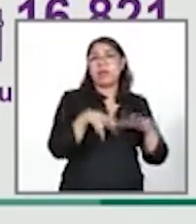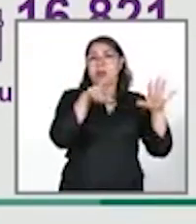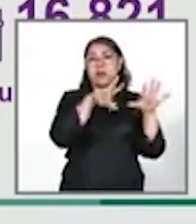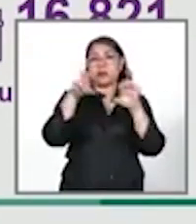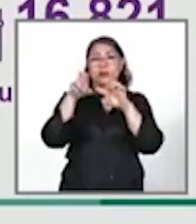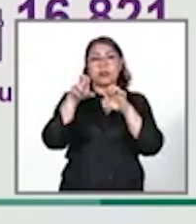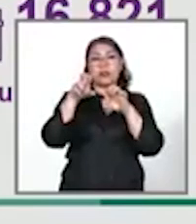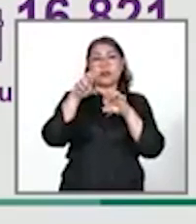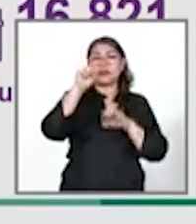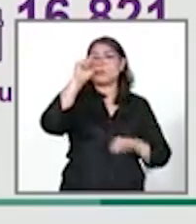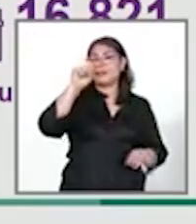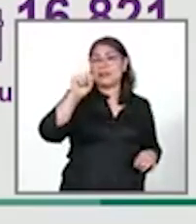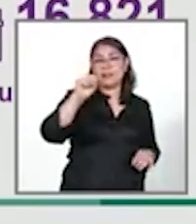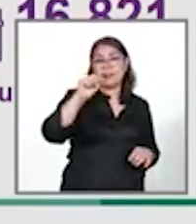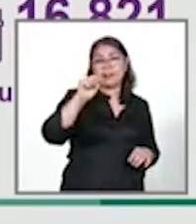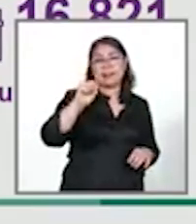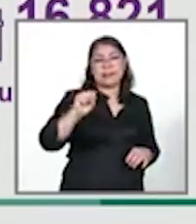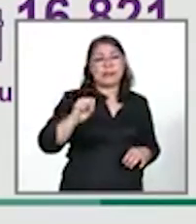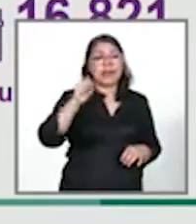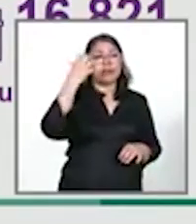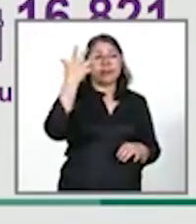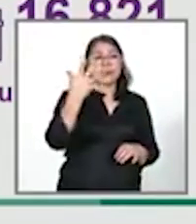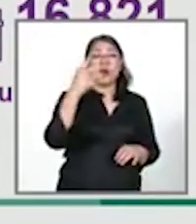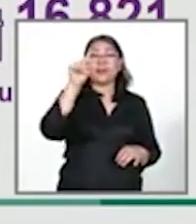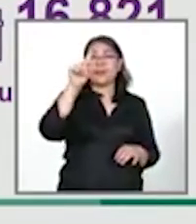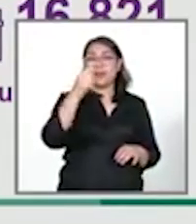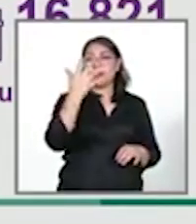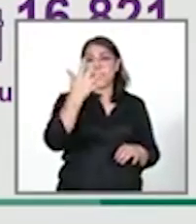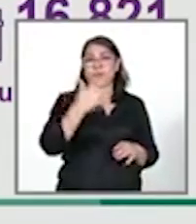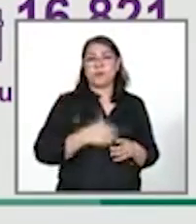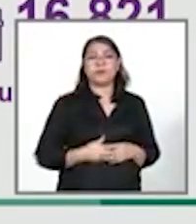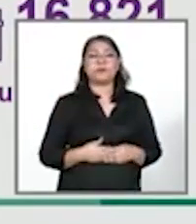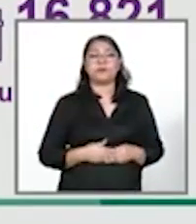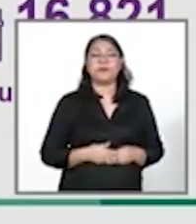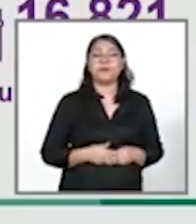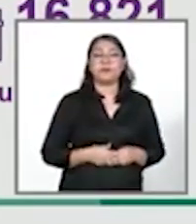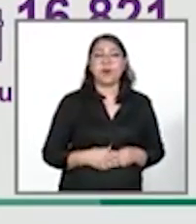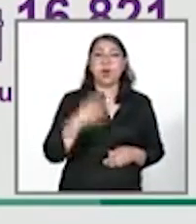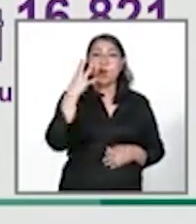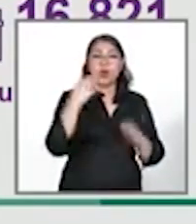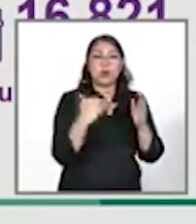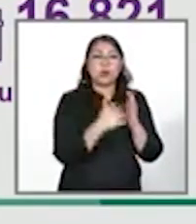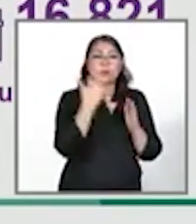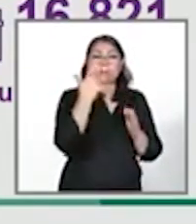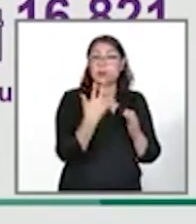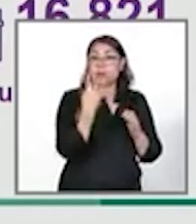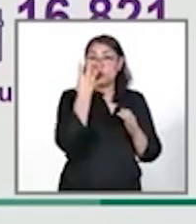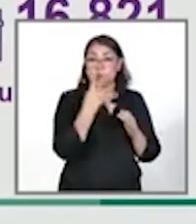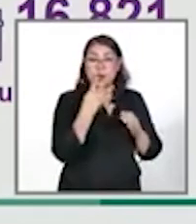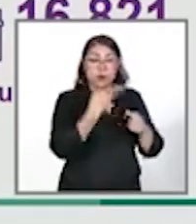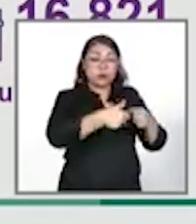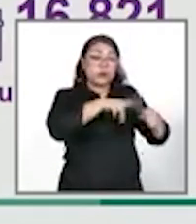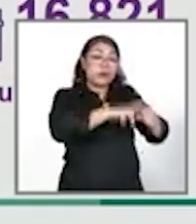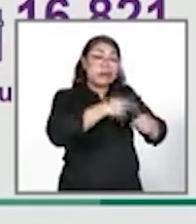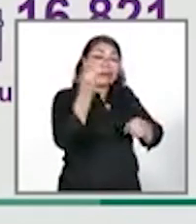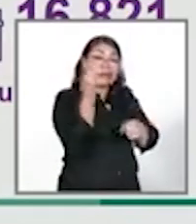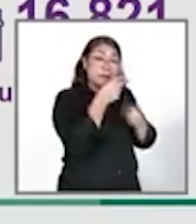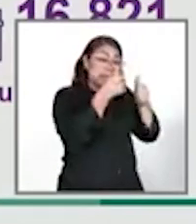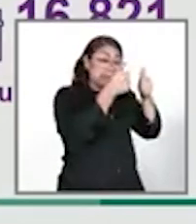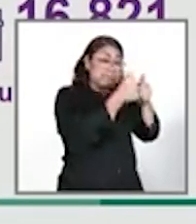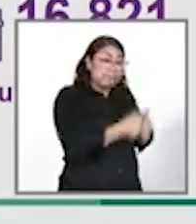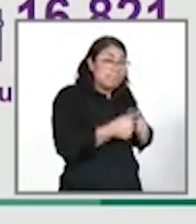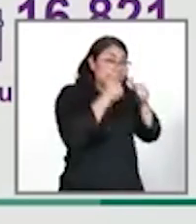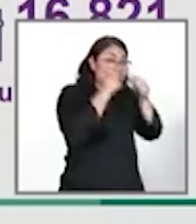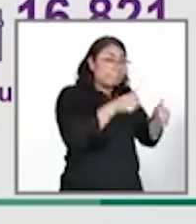20.875 confirmados. Por tipo de atención, hay 4.054 casos hospitalizados